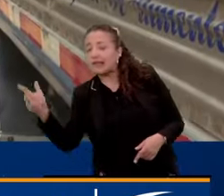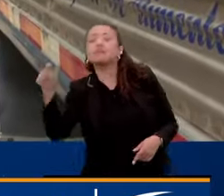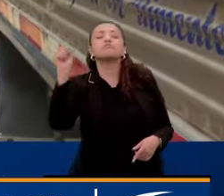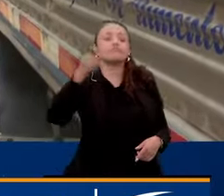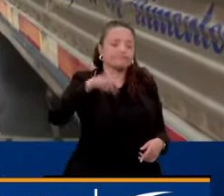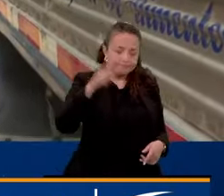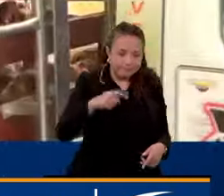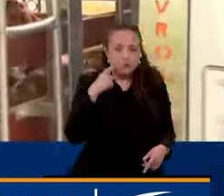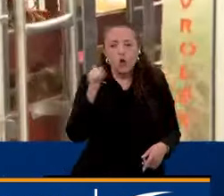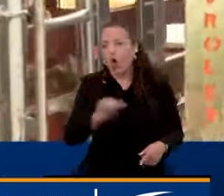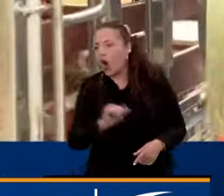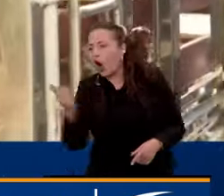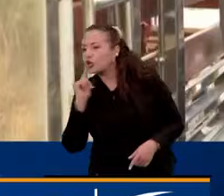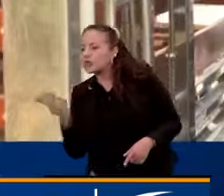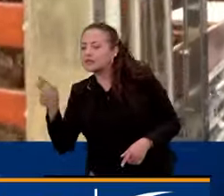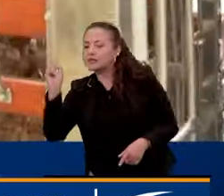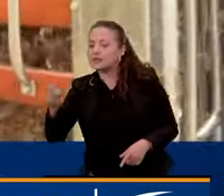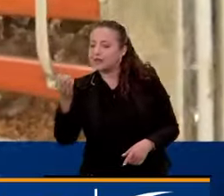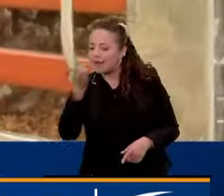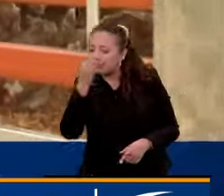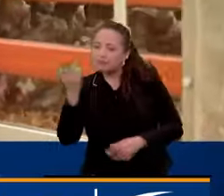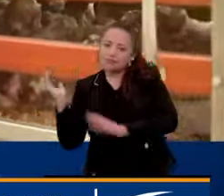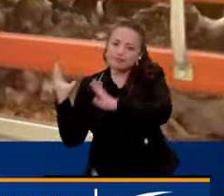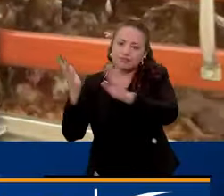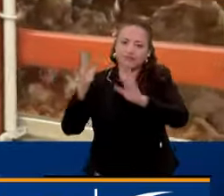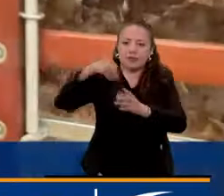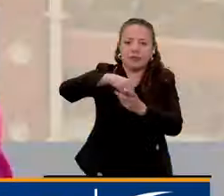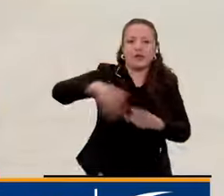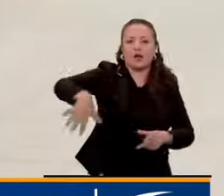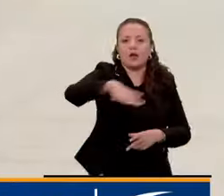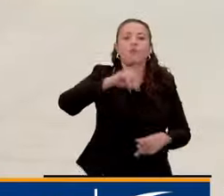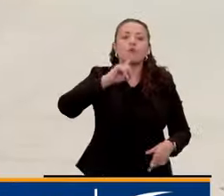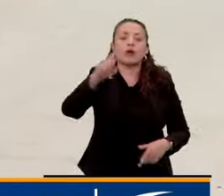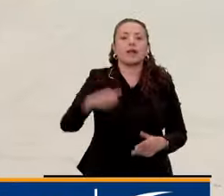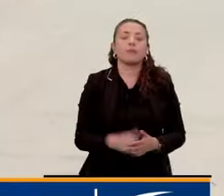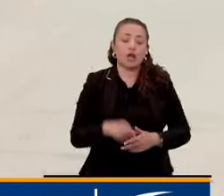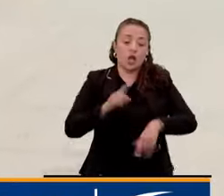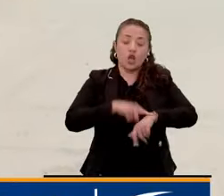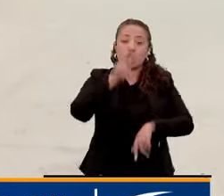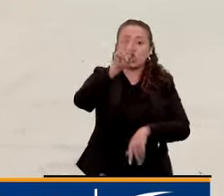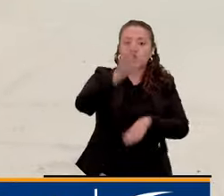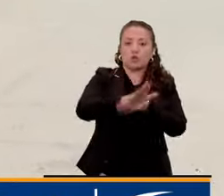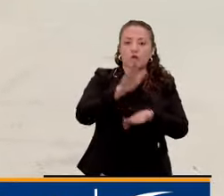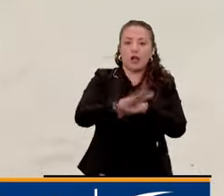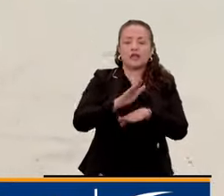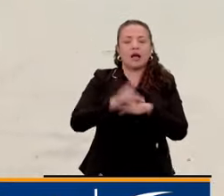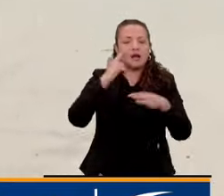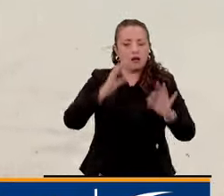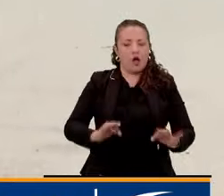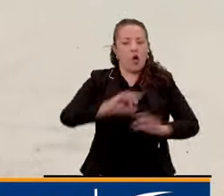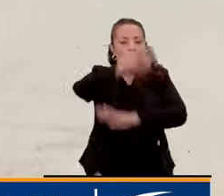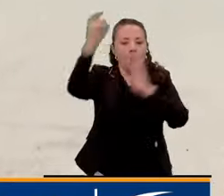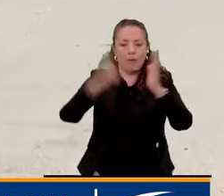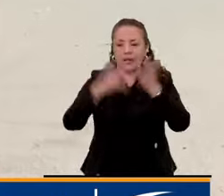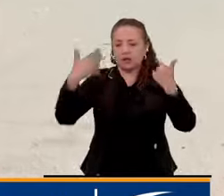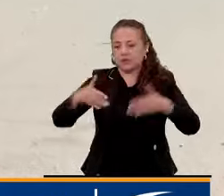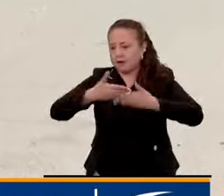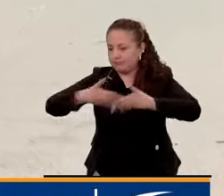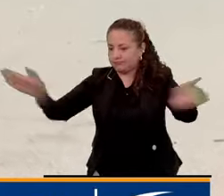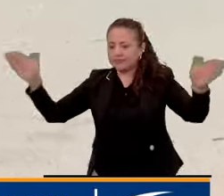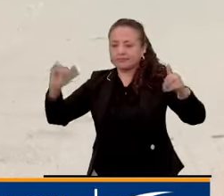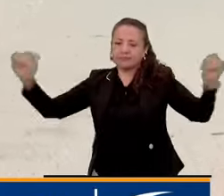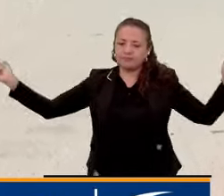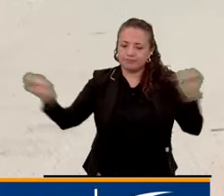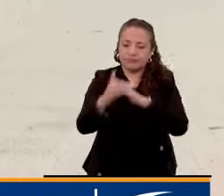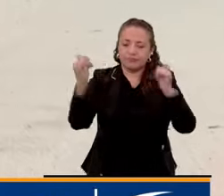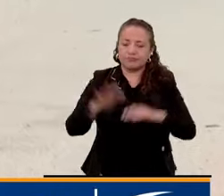poder transportar los alimentos para acá para bucaramanga a las 2 de la tarde se espera se habilite completamente el paso por curos el